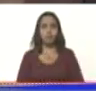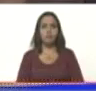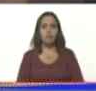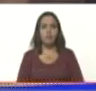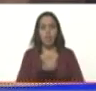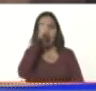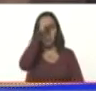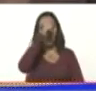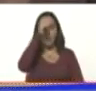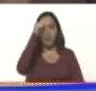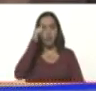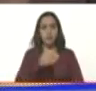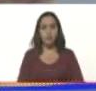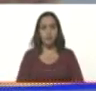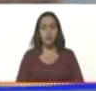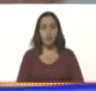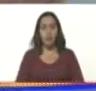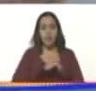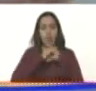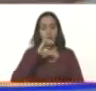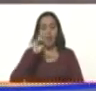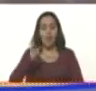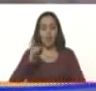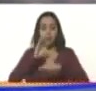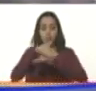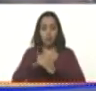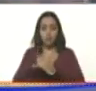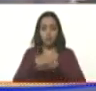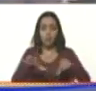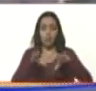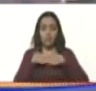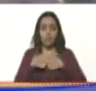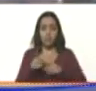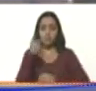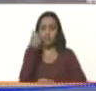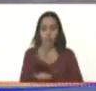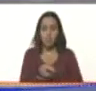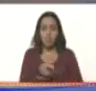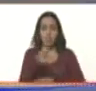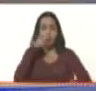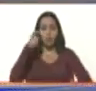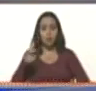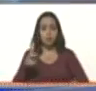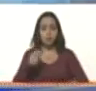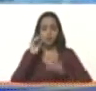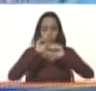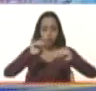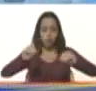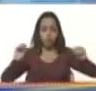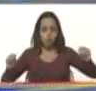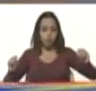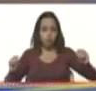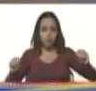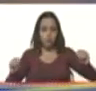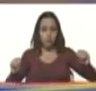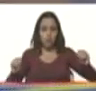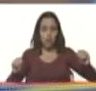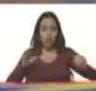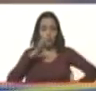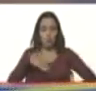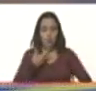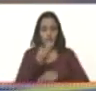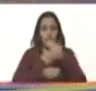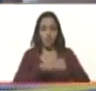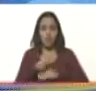Humildemente, Héctor Rodríguez, obedeciendo el mandato del pueblo, convocó, con las facultades que él tiene como gobernador,